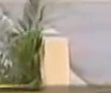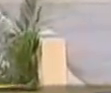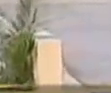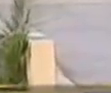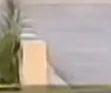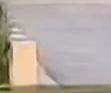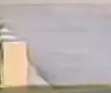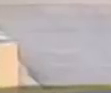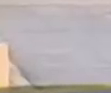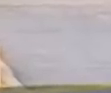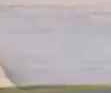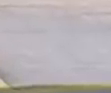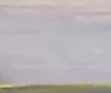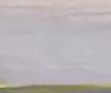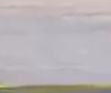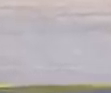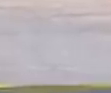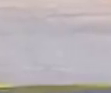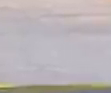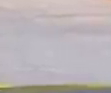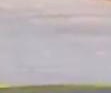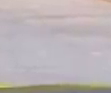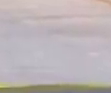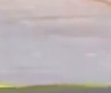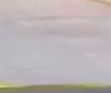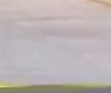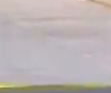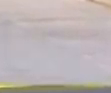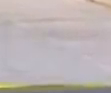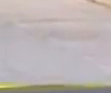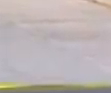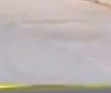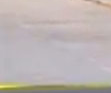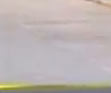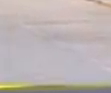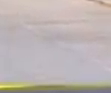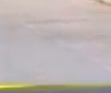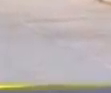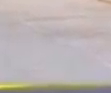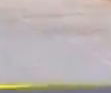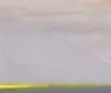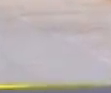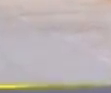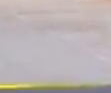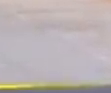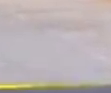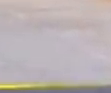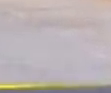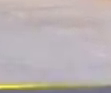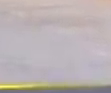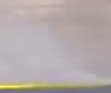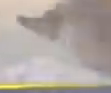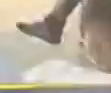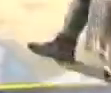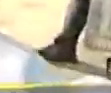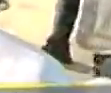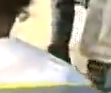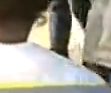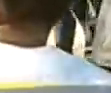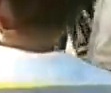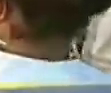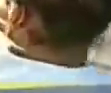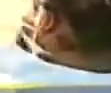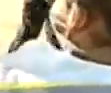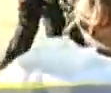tormenta. Usted que le pidió a la Gran Misión Vivienda Venezuela en el año 2018 acobijar